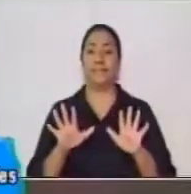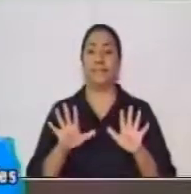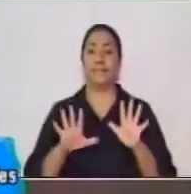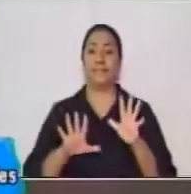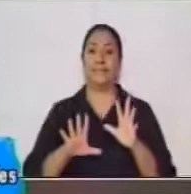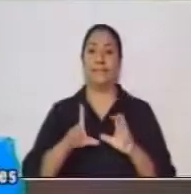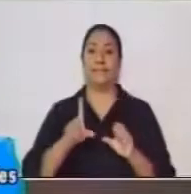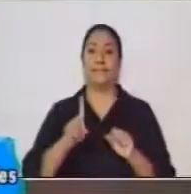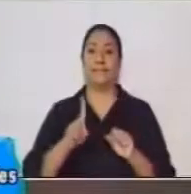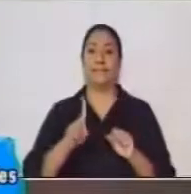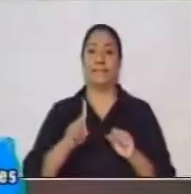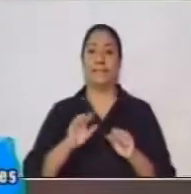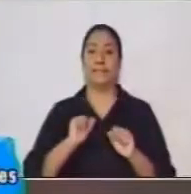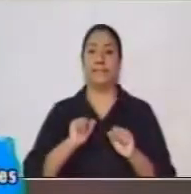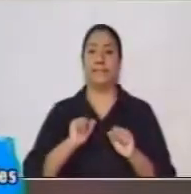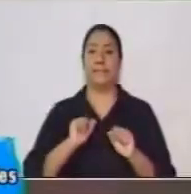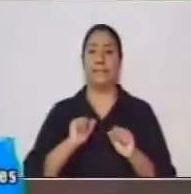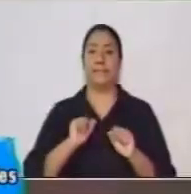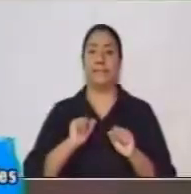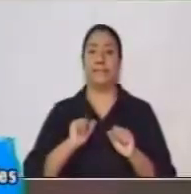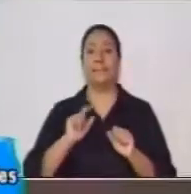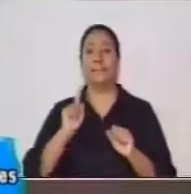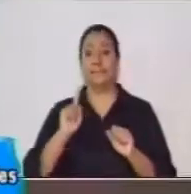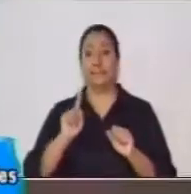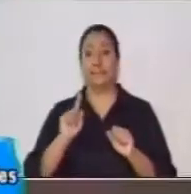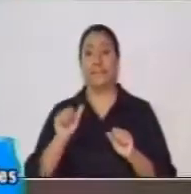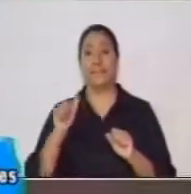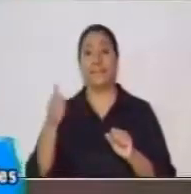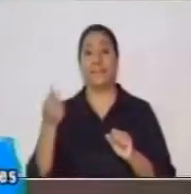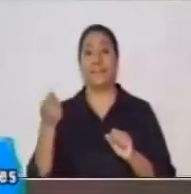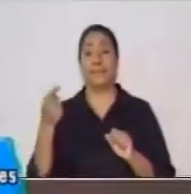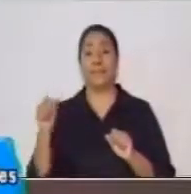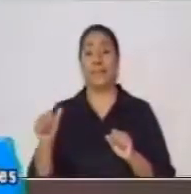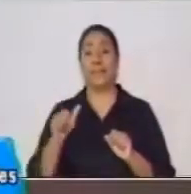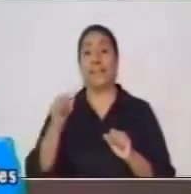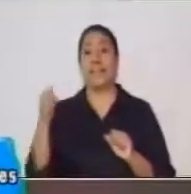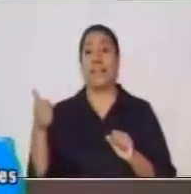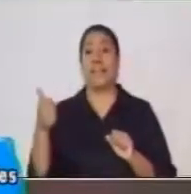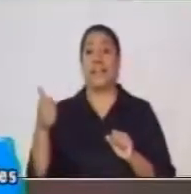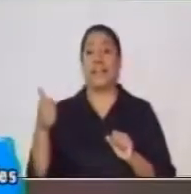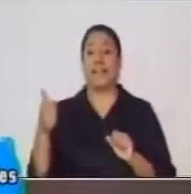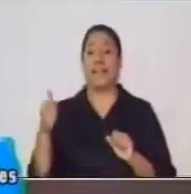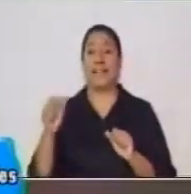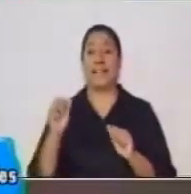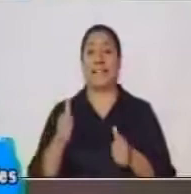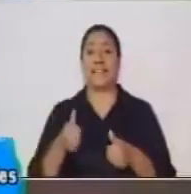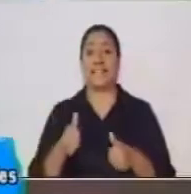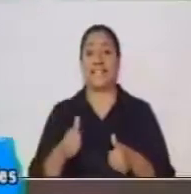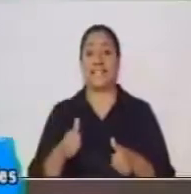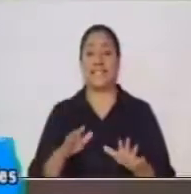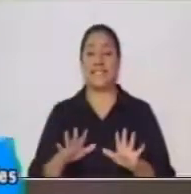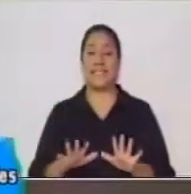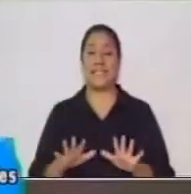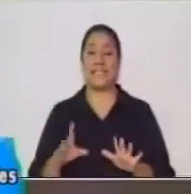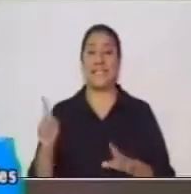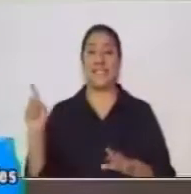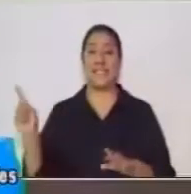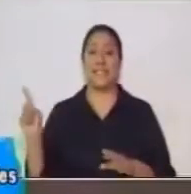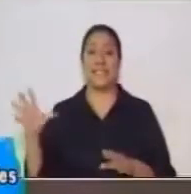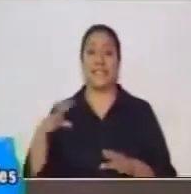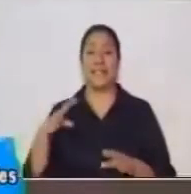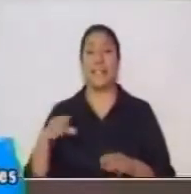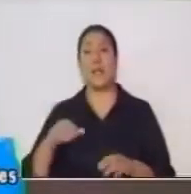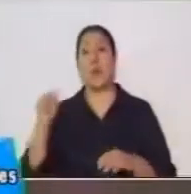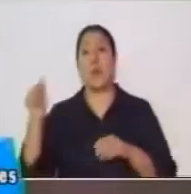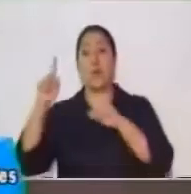9, 10, que está acá, y nos toca ver el número 15, que lo encontramos